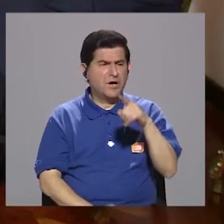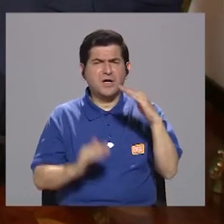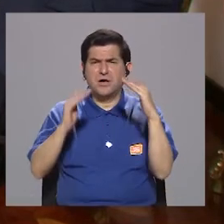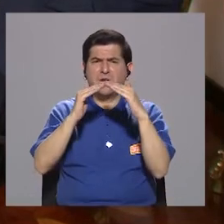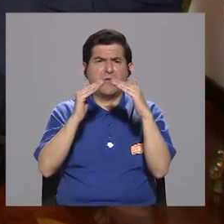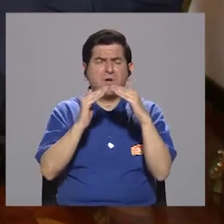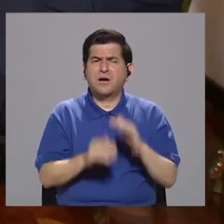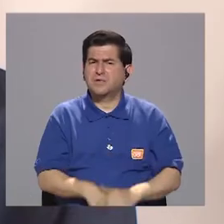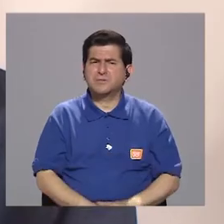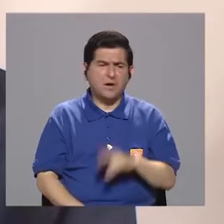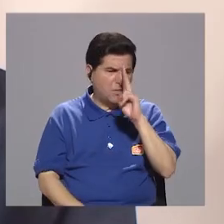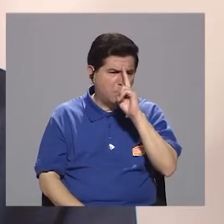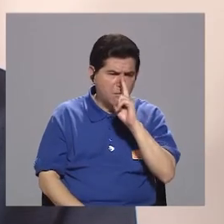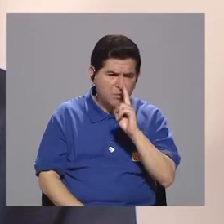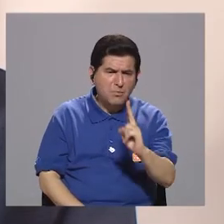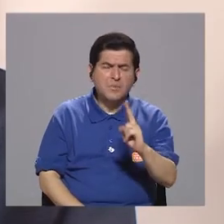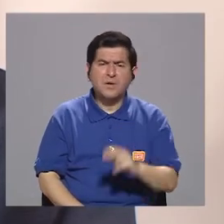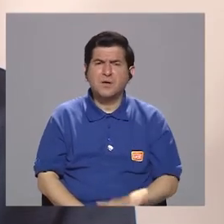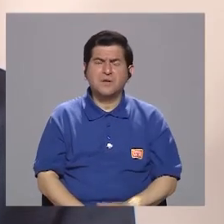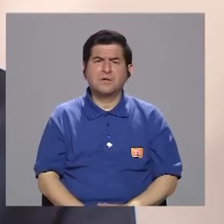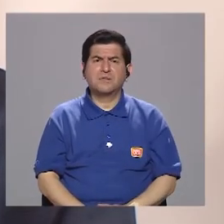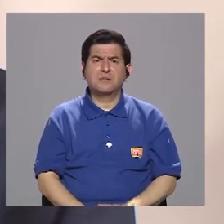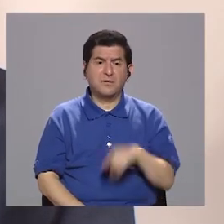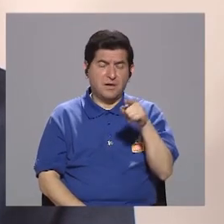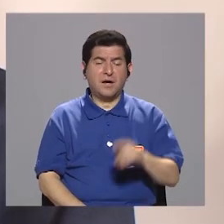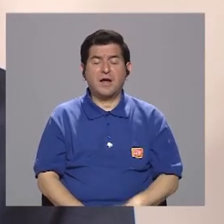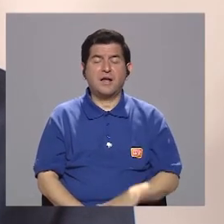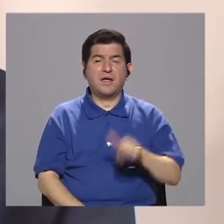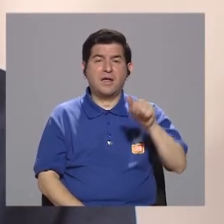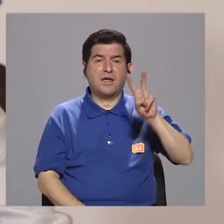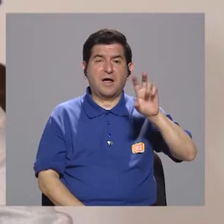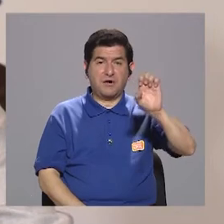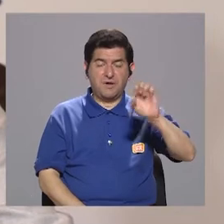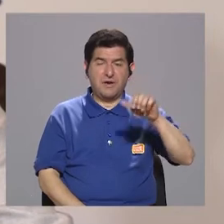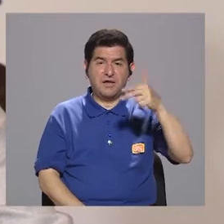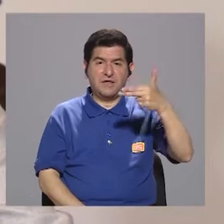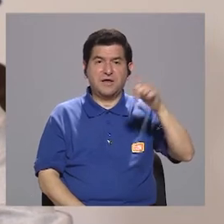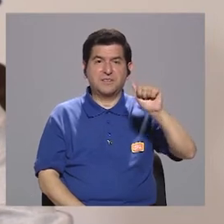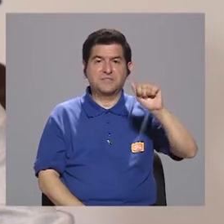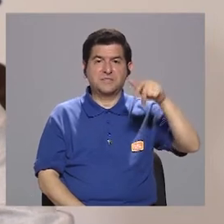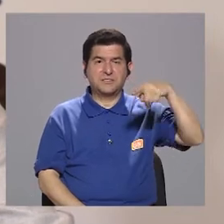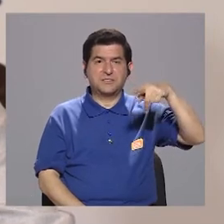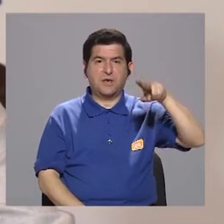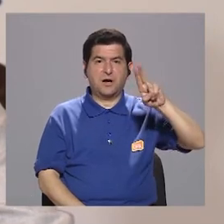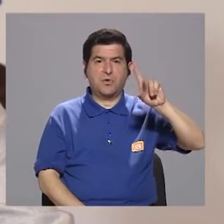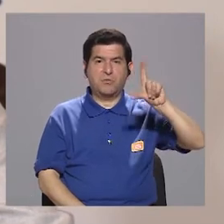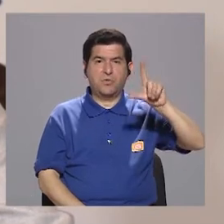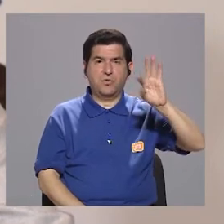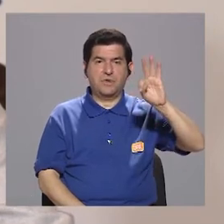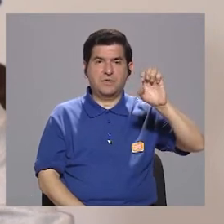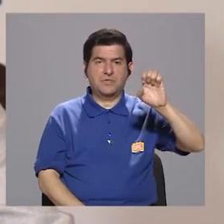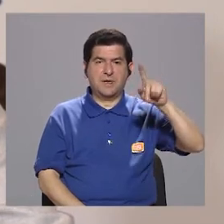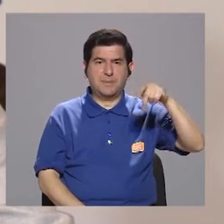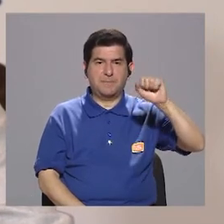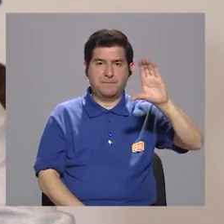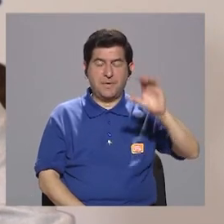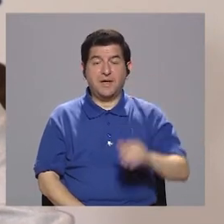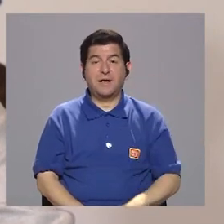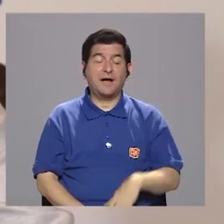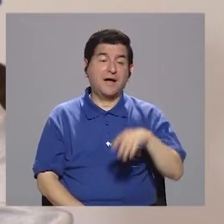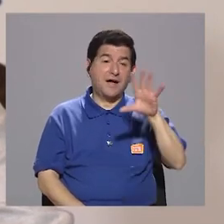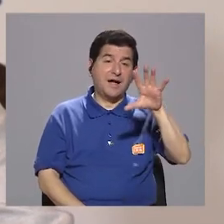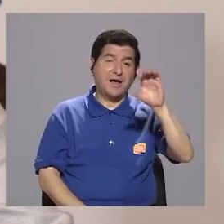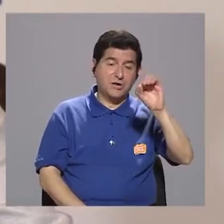apartamento bien modesto, ¿verdad?, en la avenida Chapultepec. Y en la avenida Chapultepec estaba bien. Lo único bueno que tenía era que como a las 50 varas vivía